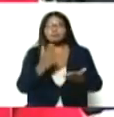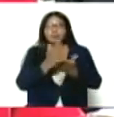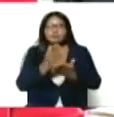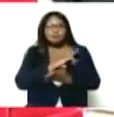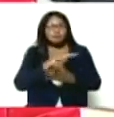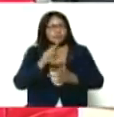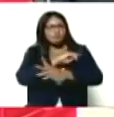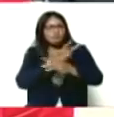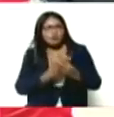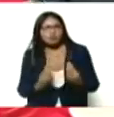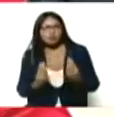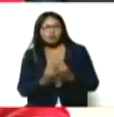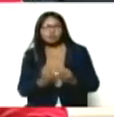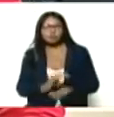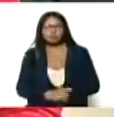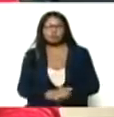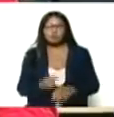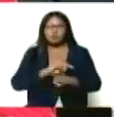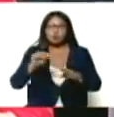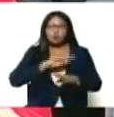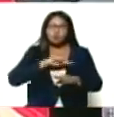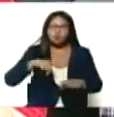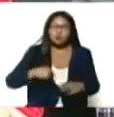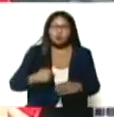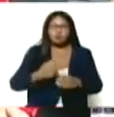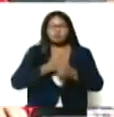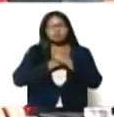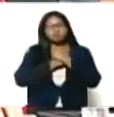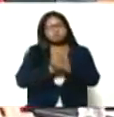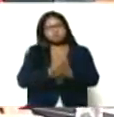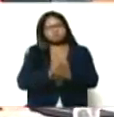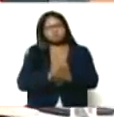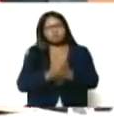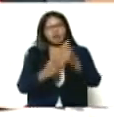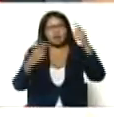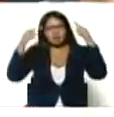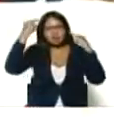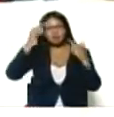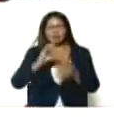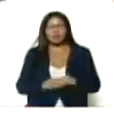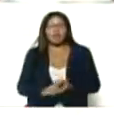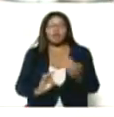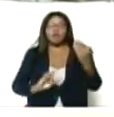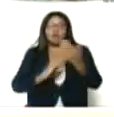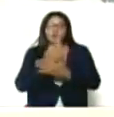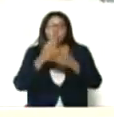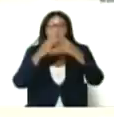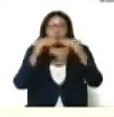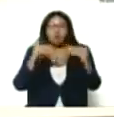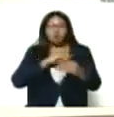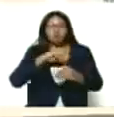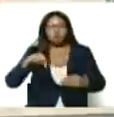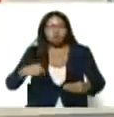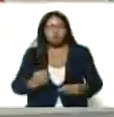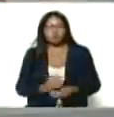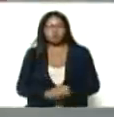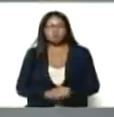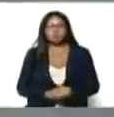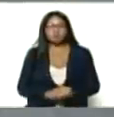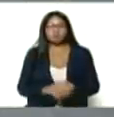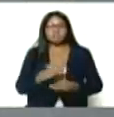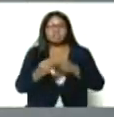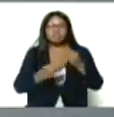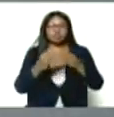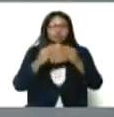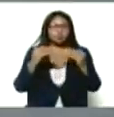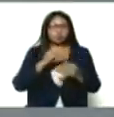la fuerza que nos dejó nuestro amado y eterno comandante Hugo Chávez, el fundador de fundadores, el creador de